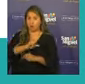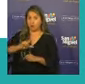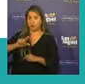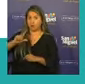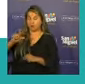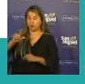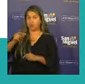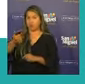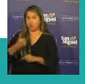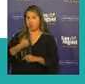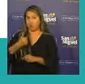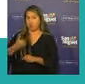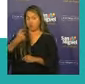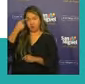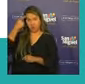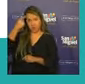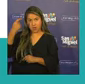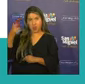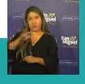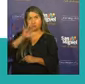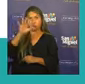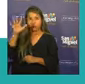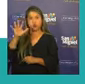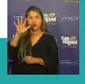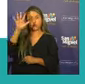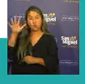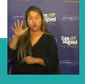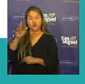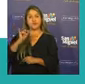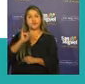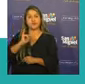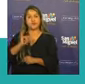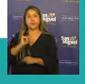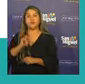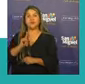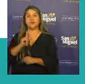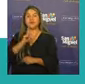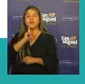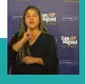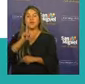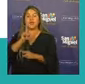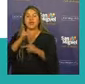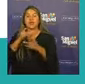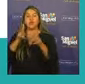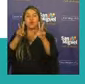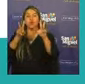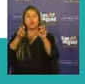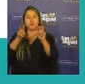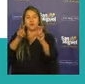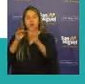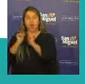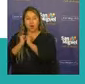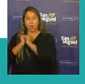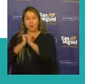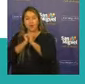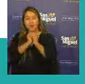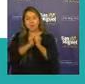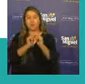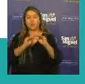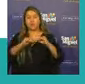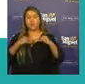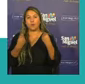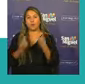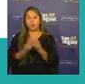poder cumplir este sueño, que es tener un dispositivo de acompañamiento integral para todas